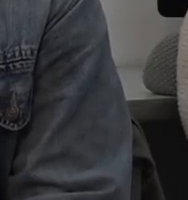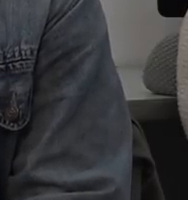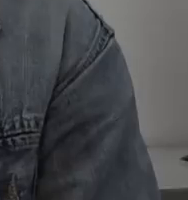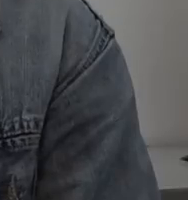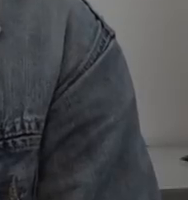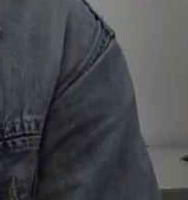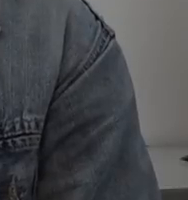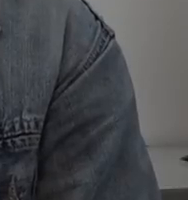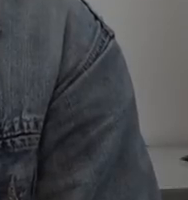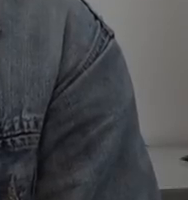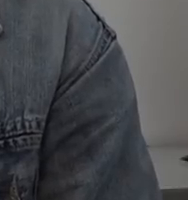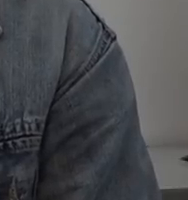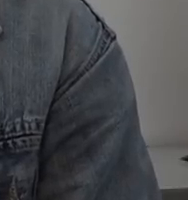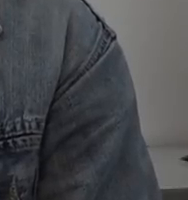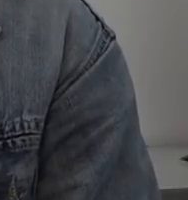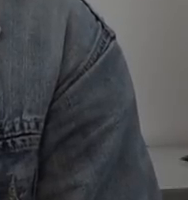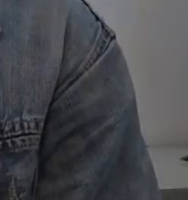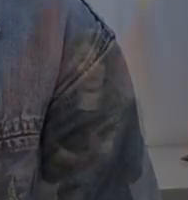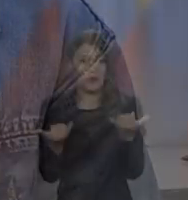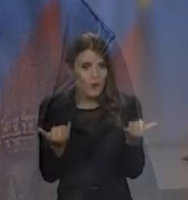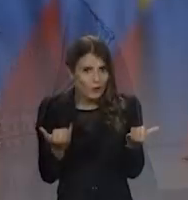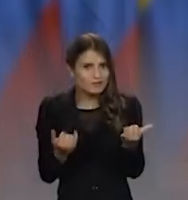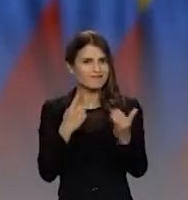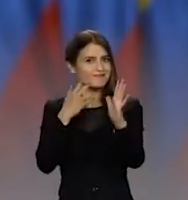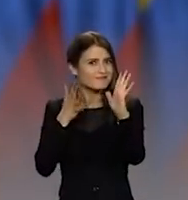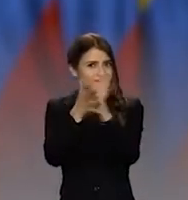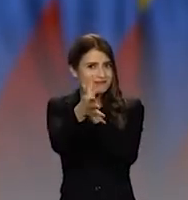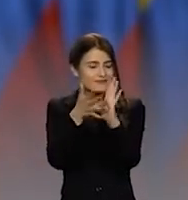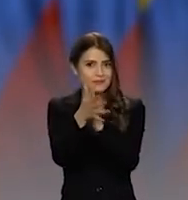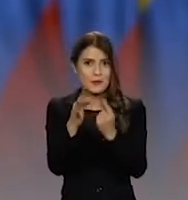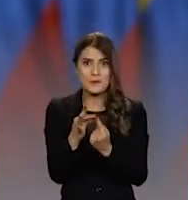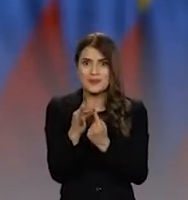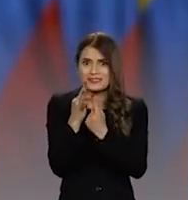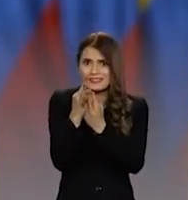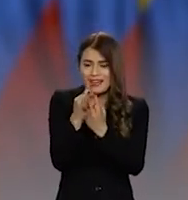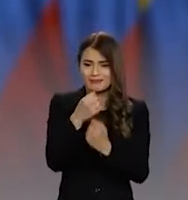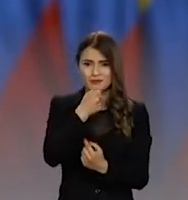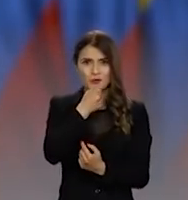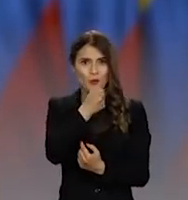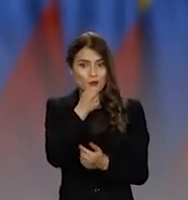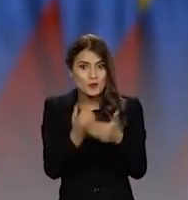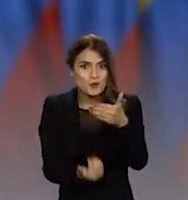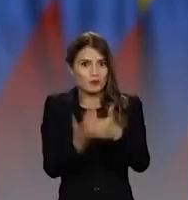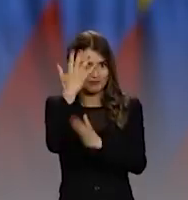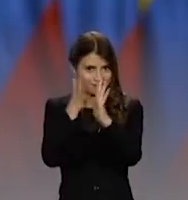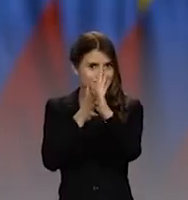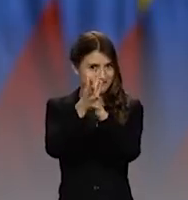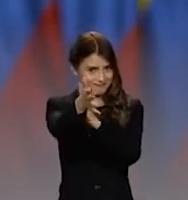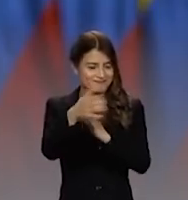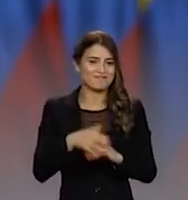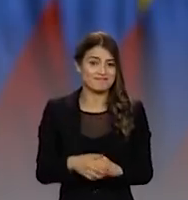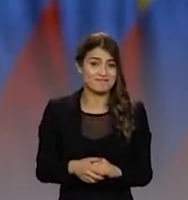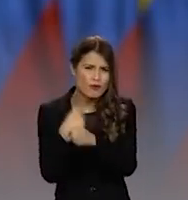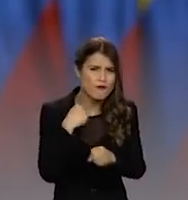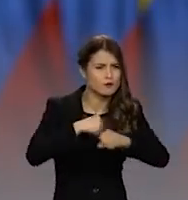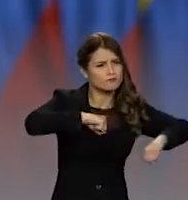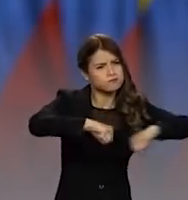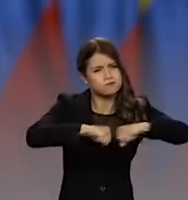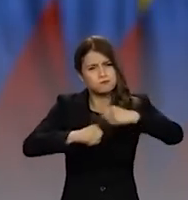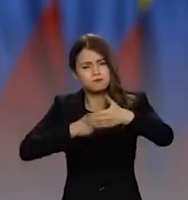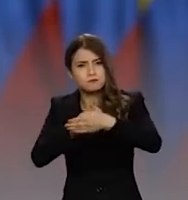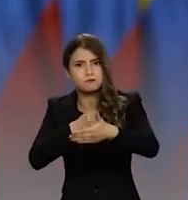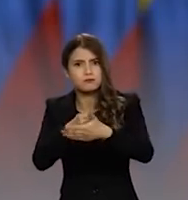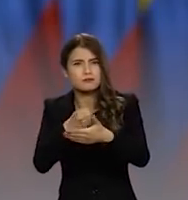a la OTAN, en esta última como socio estratégico. Esta noche quiero compartir con ustedes una gran noticia.